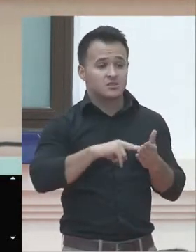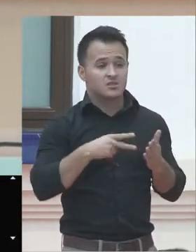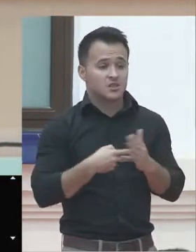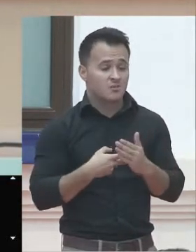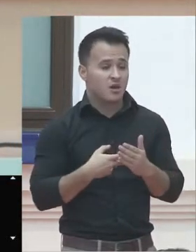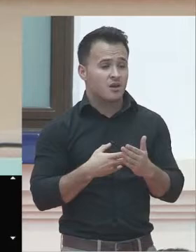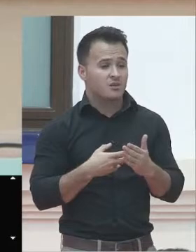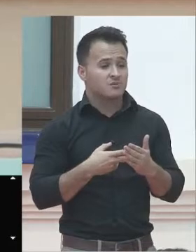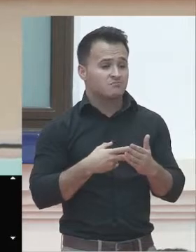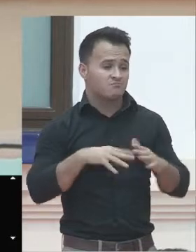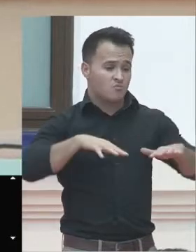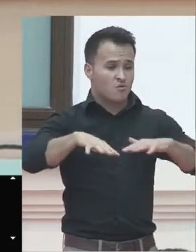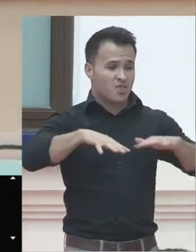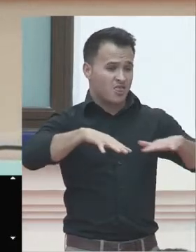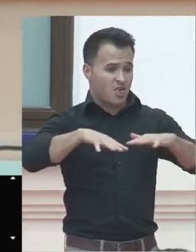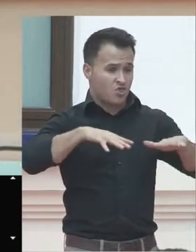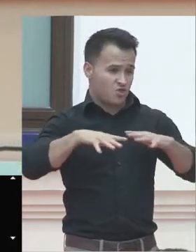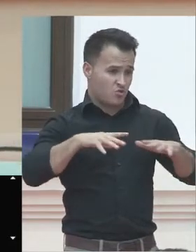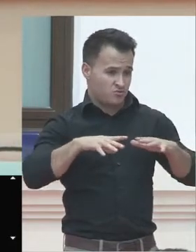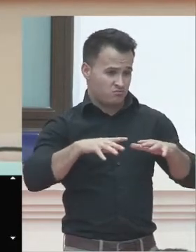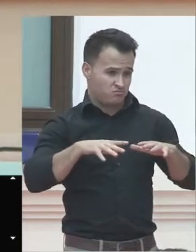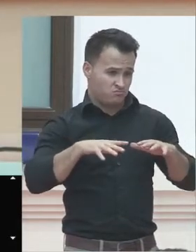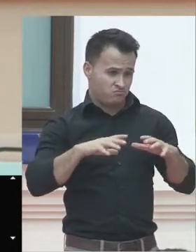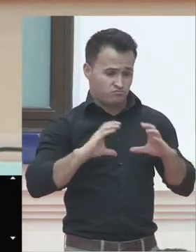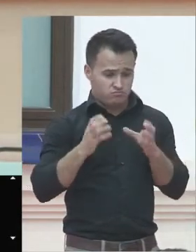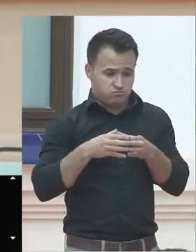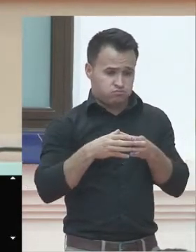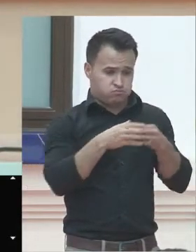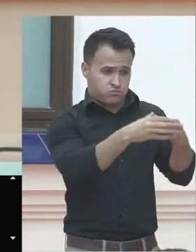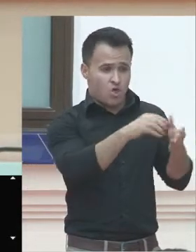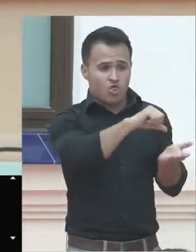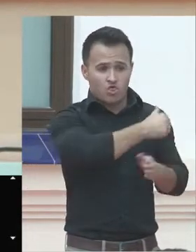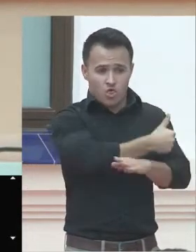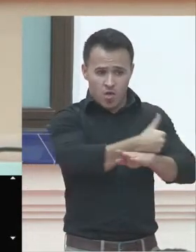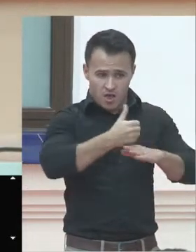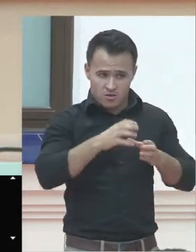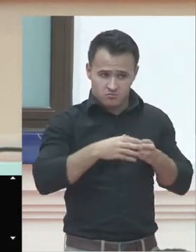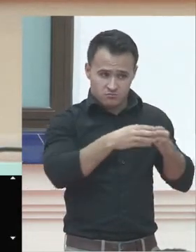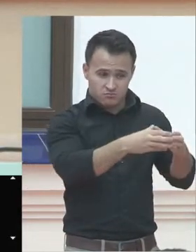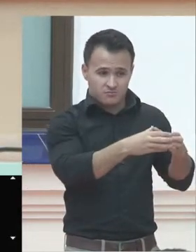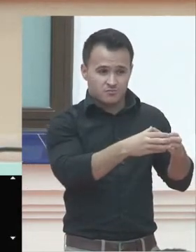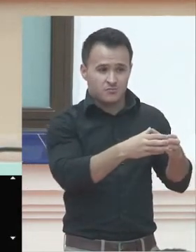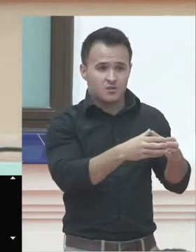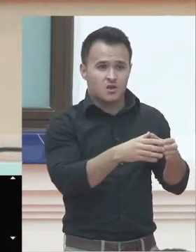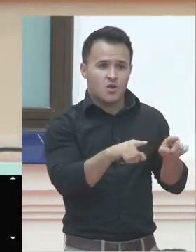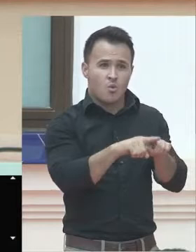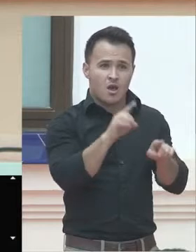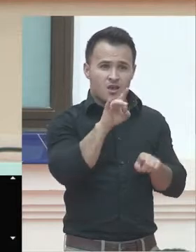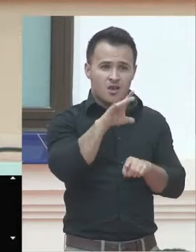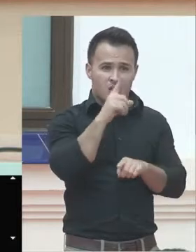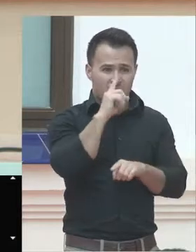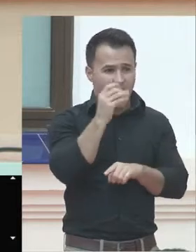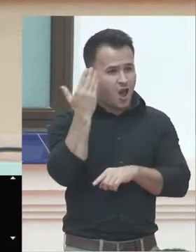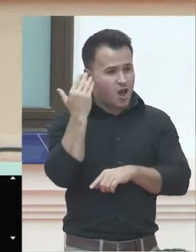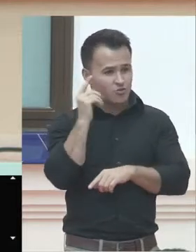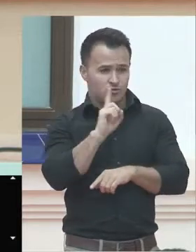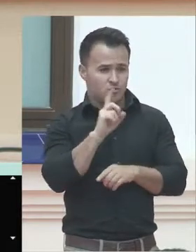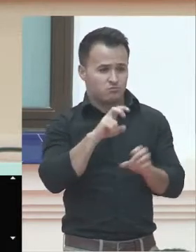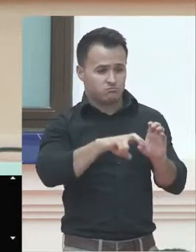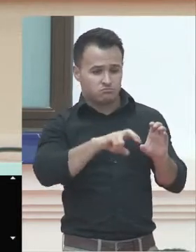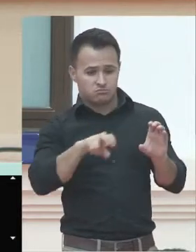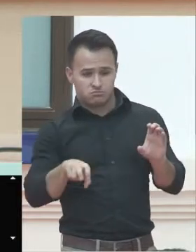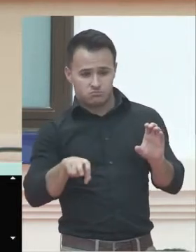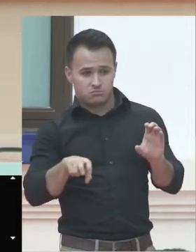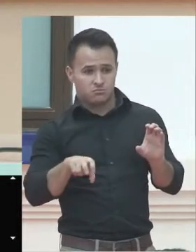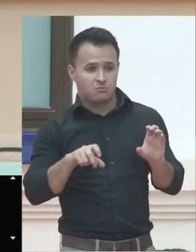de movilización de masas, de ciudadanos, de personas, ya no podemos entenderlo como hace 15 años. Antes te bajabas a